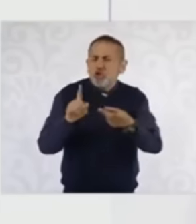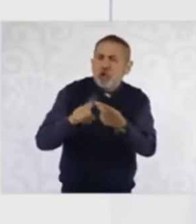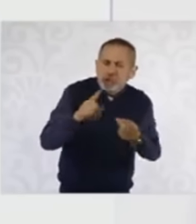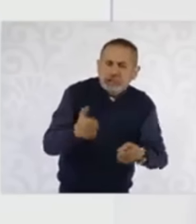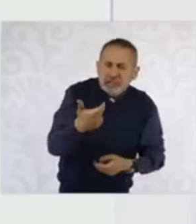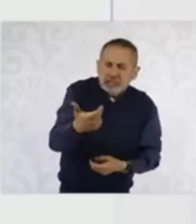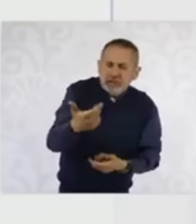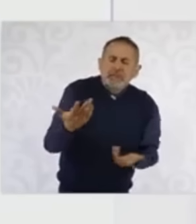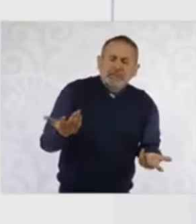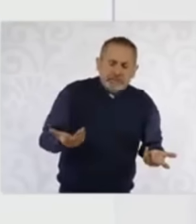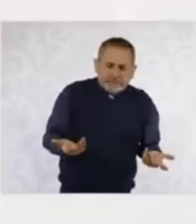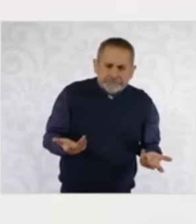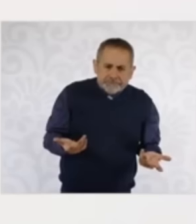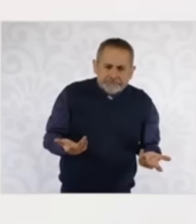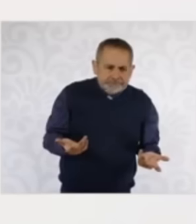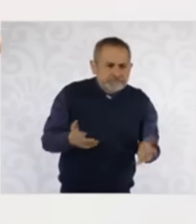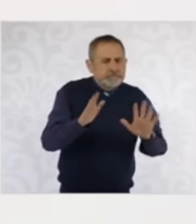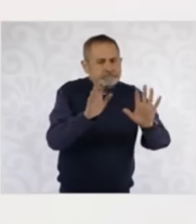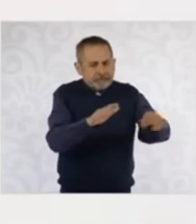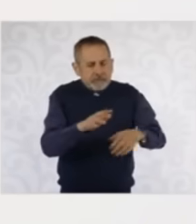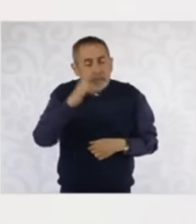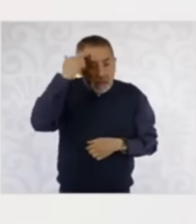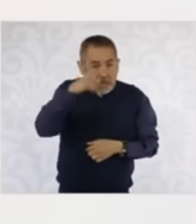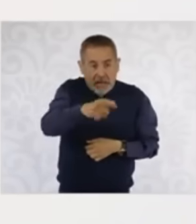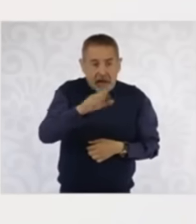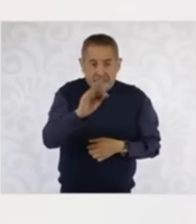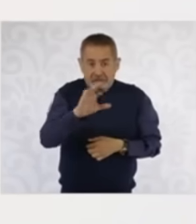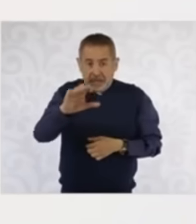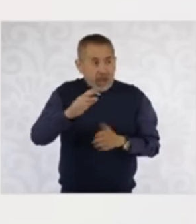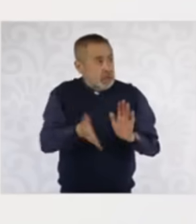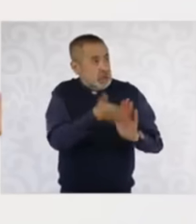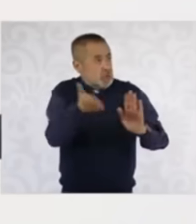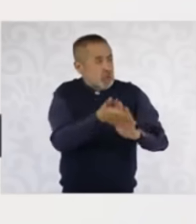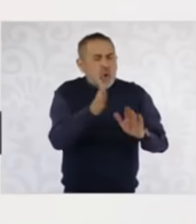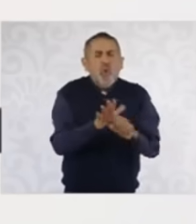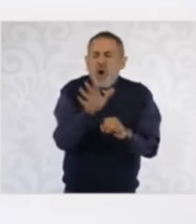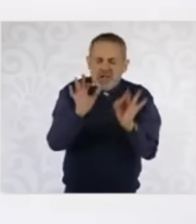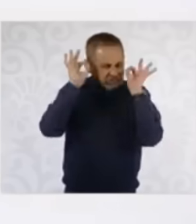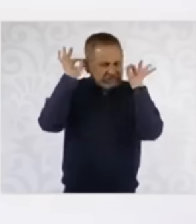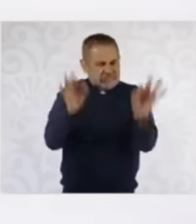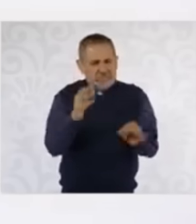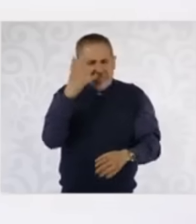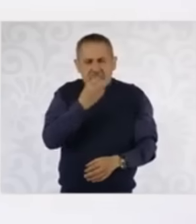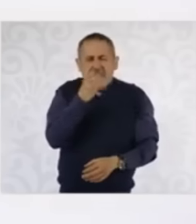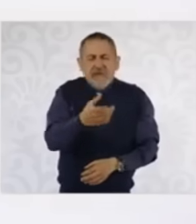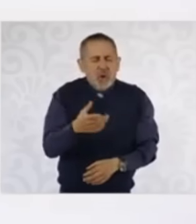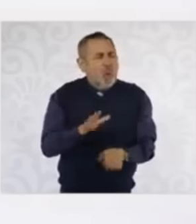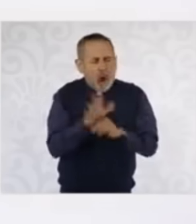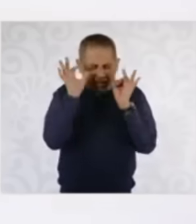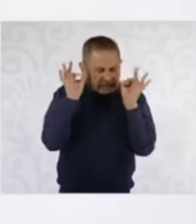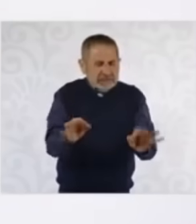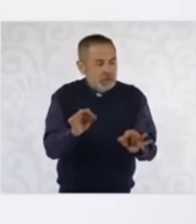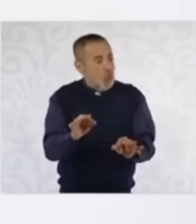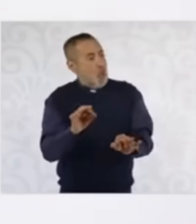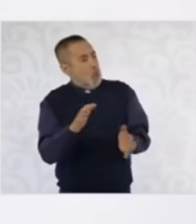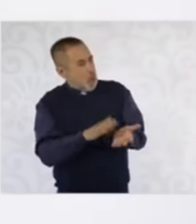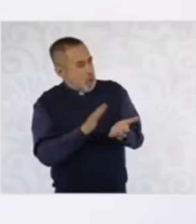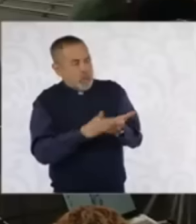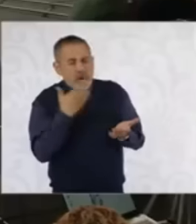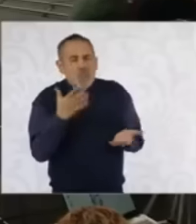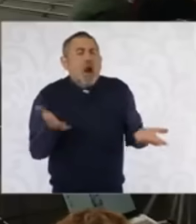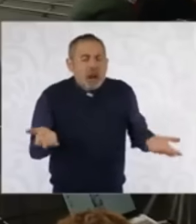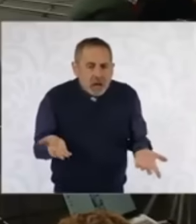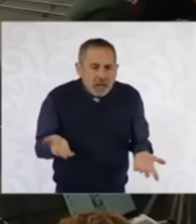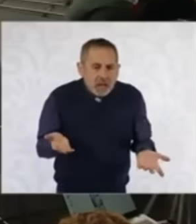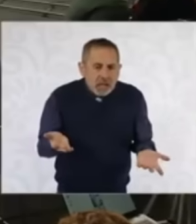lindo y querido. ¿Y cómo se va a ver reflejado ese incremento anual en las pensiones que reciben nuestros adultos mayores que tanto se han partido